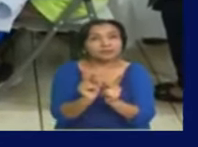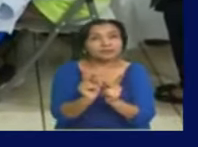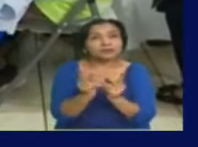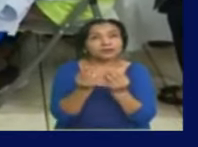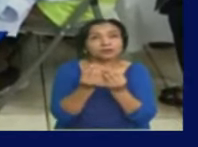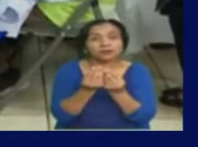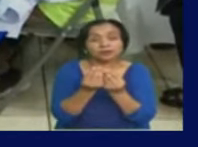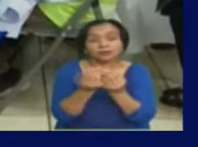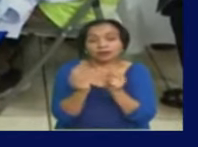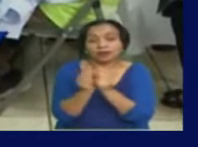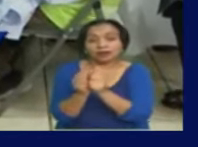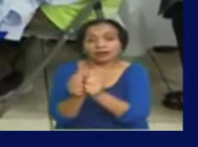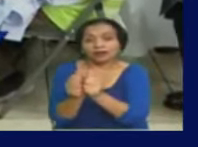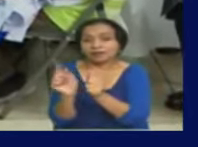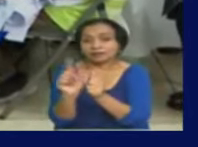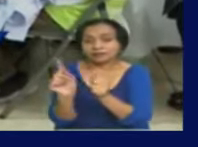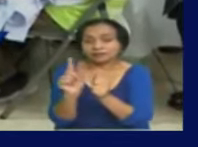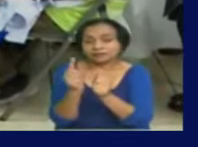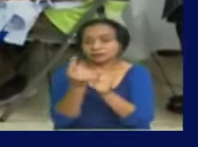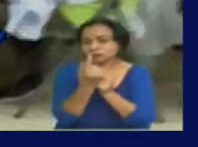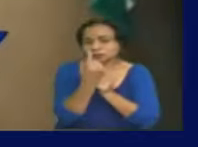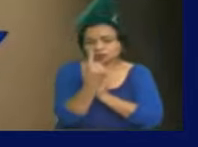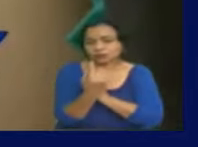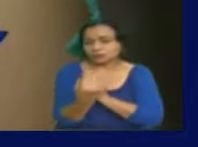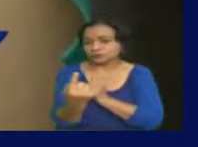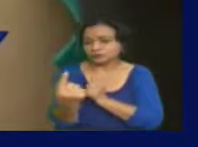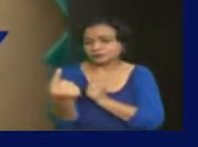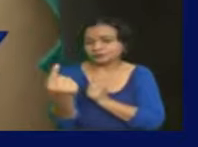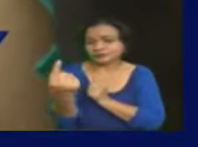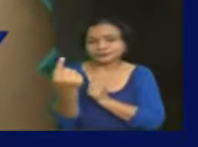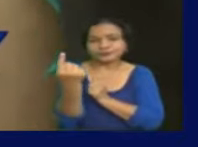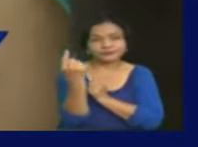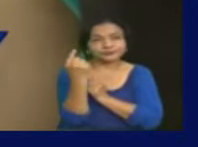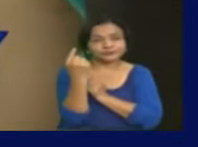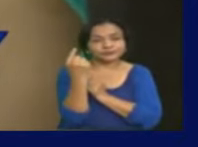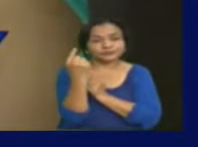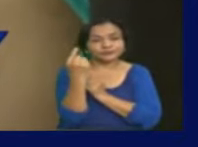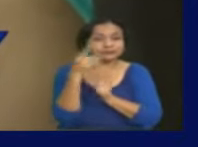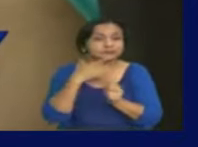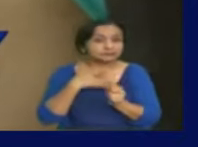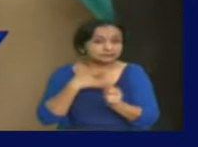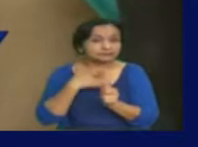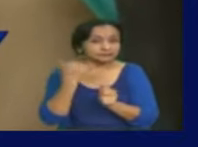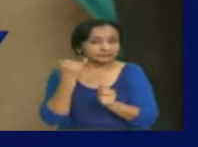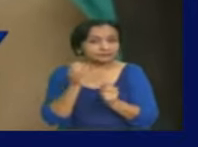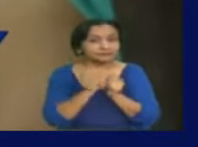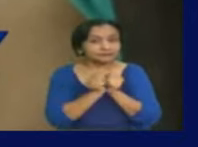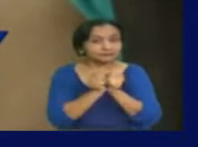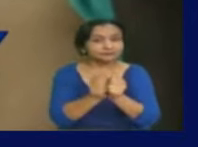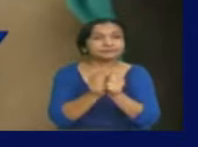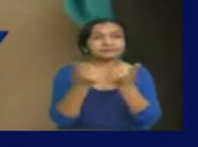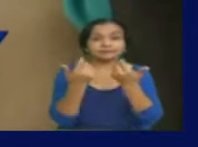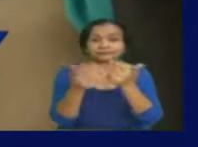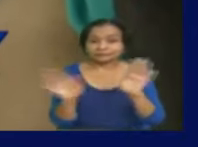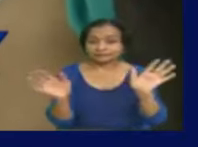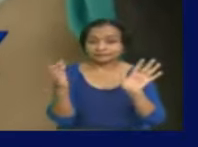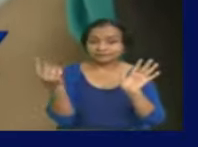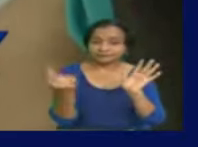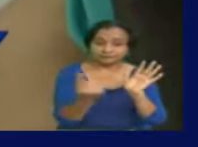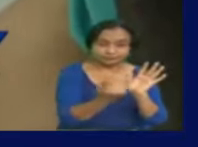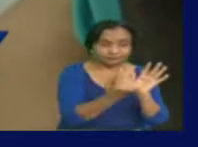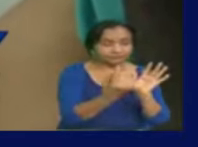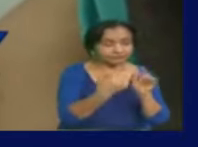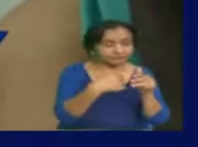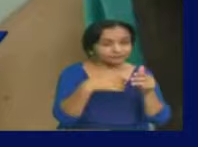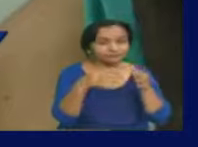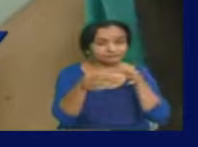país, continuamos garantizando la protección de nuestro pueblo. Y